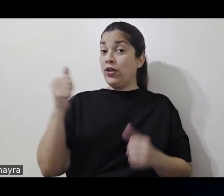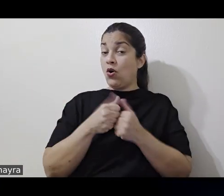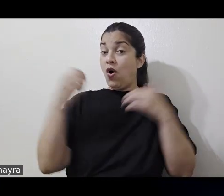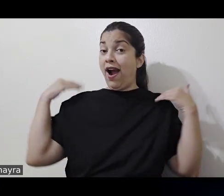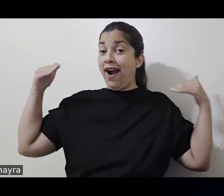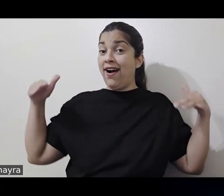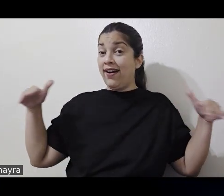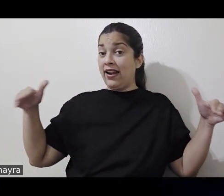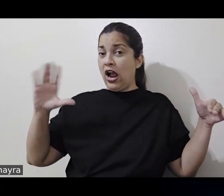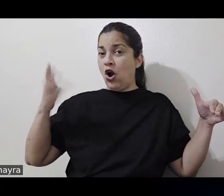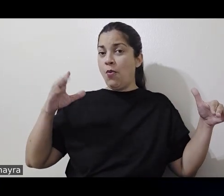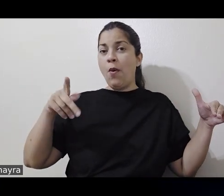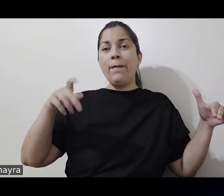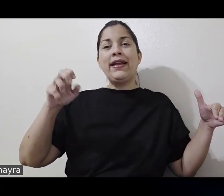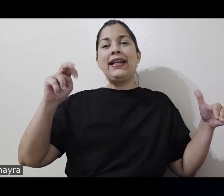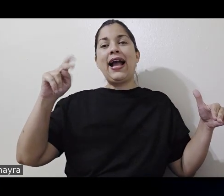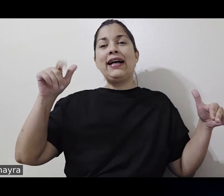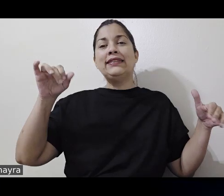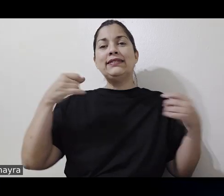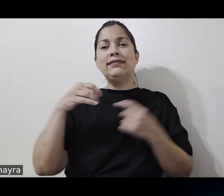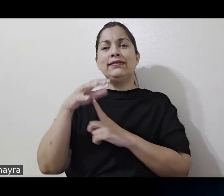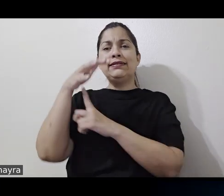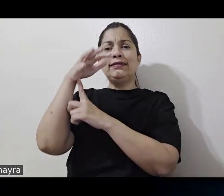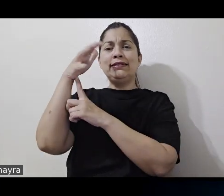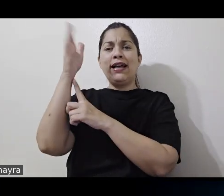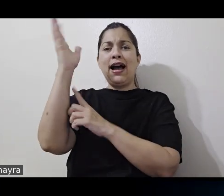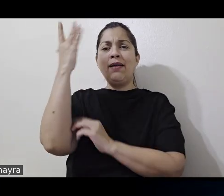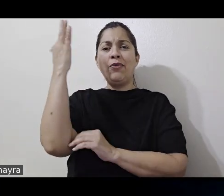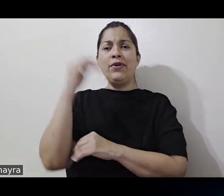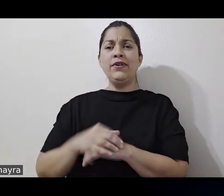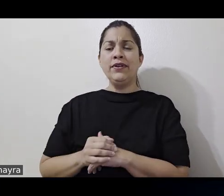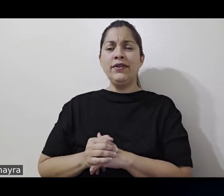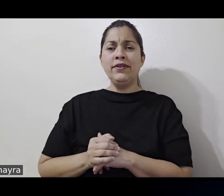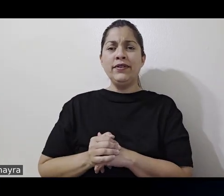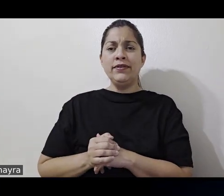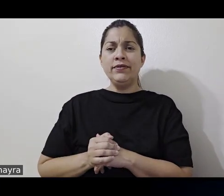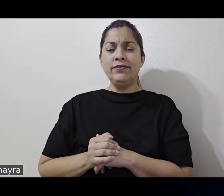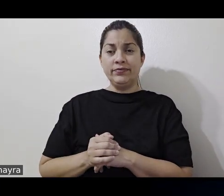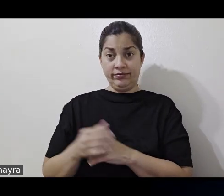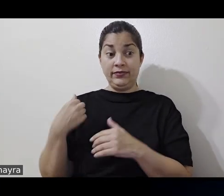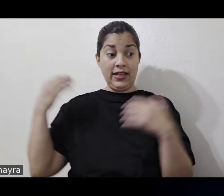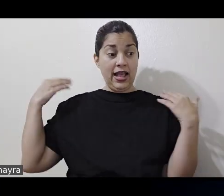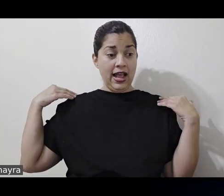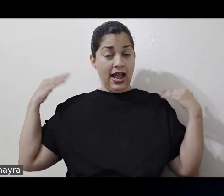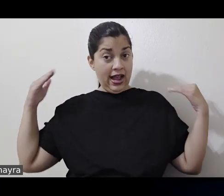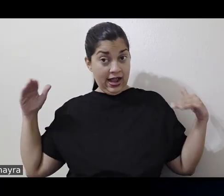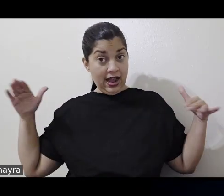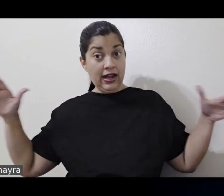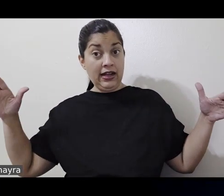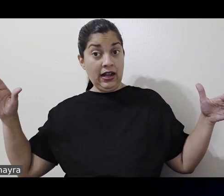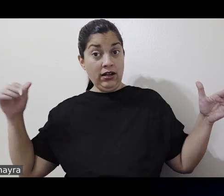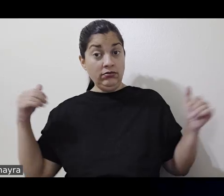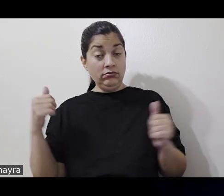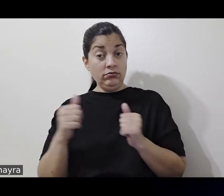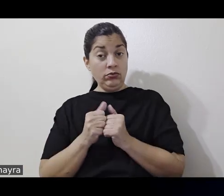alas como si fueran pencas. Ok. Pencas. Le salen las alas aquí y ellas vuelan